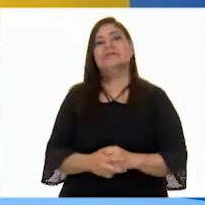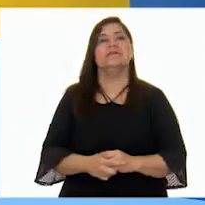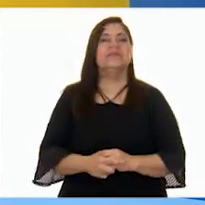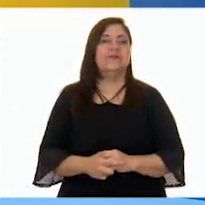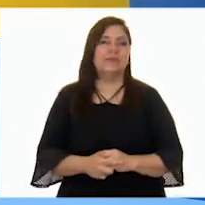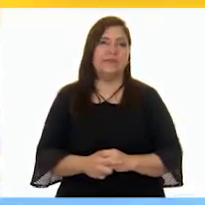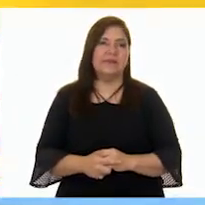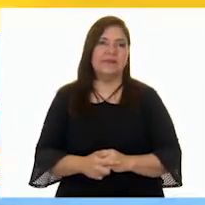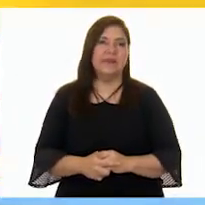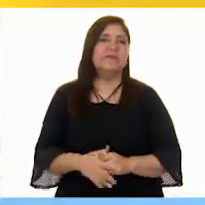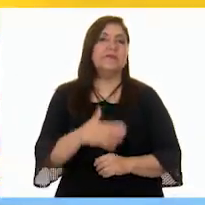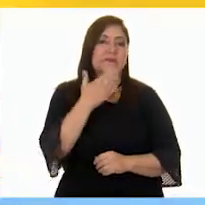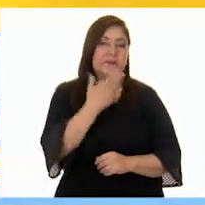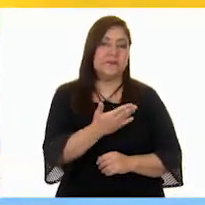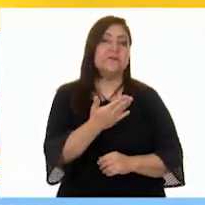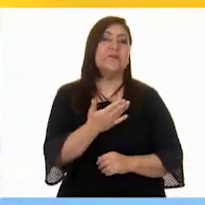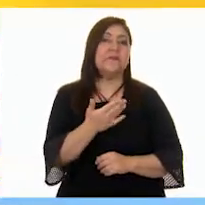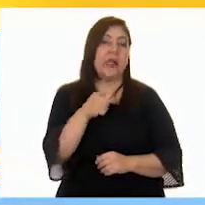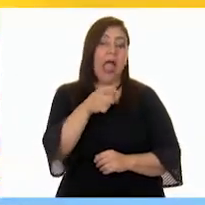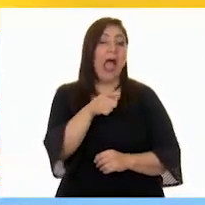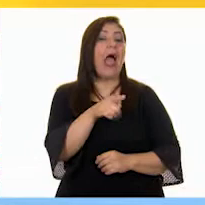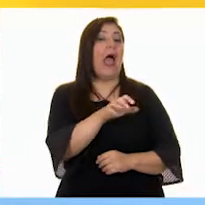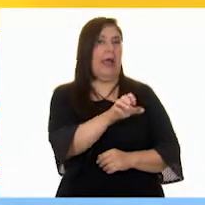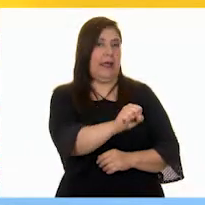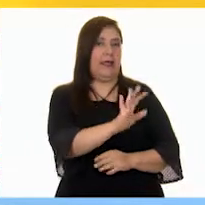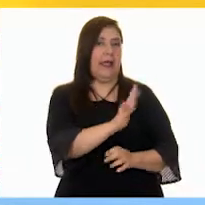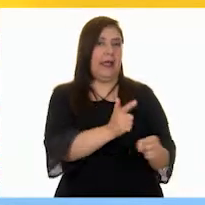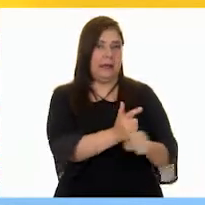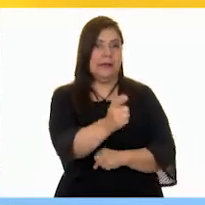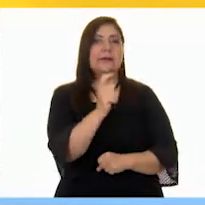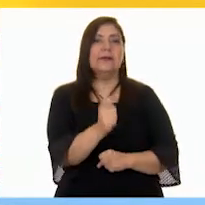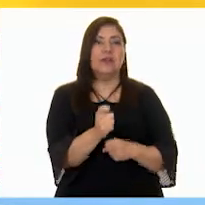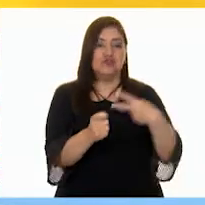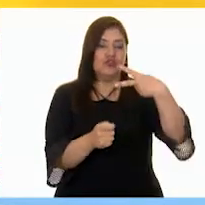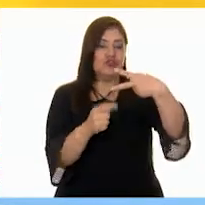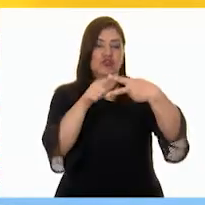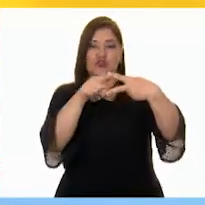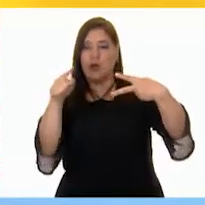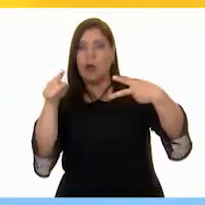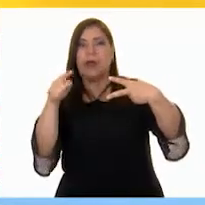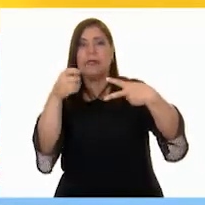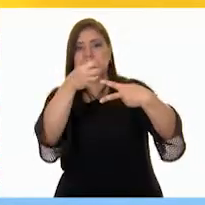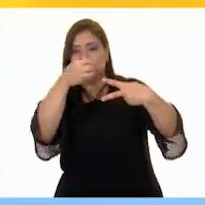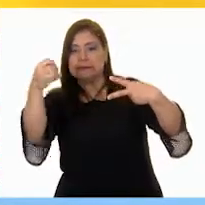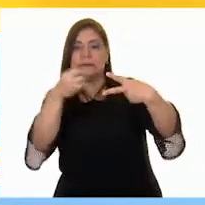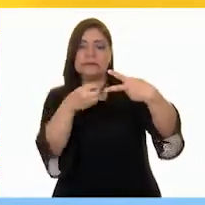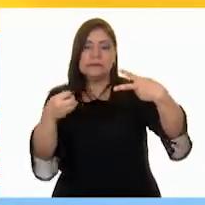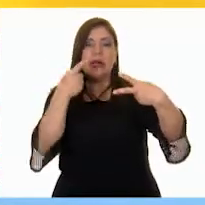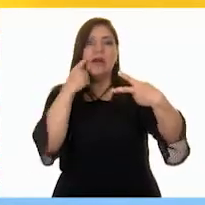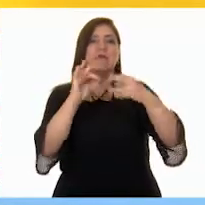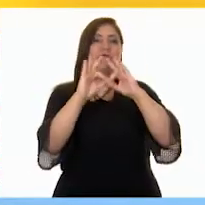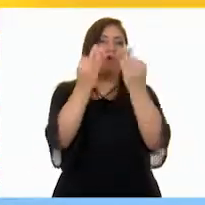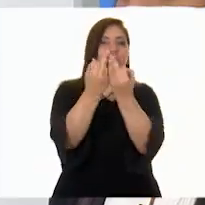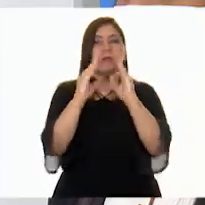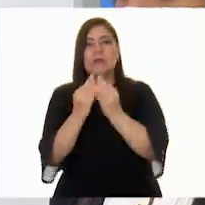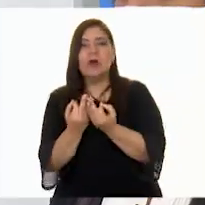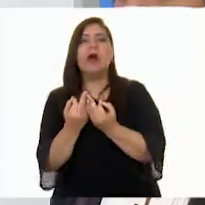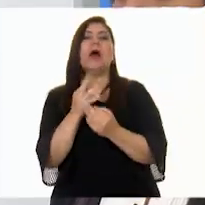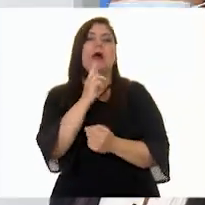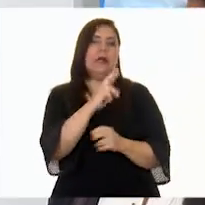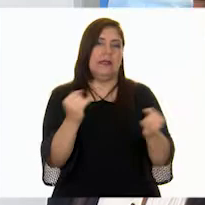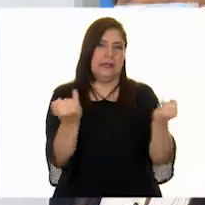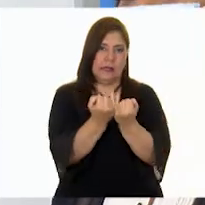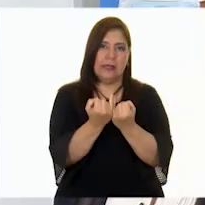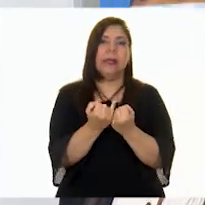Muy bien. Ya te percataste que de las dos formas obtenemos los mismos resultados. Pero ahora me toca a